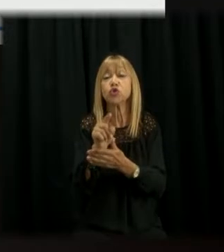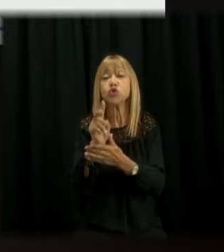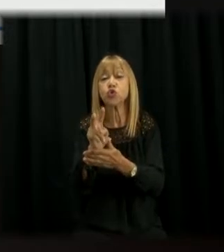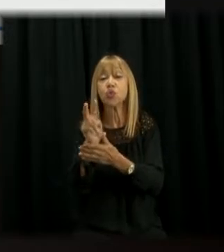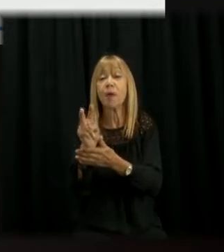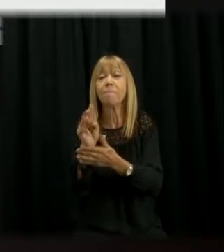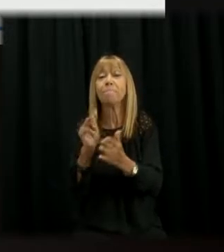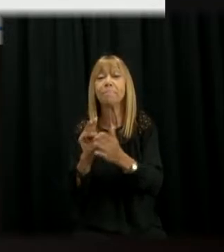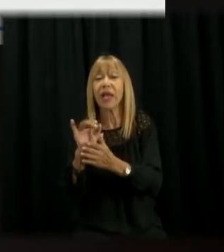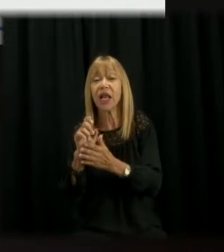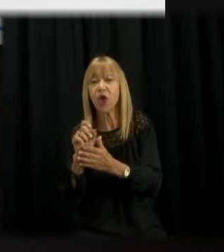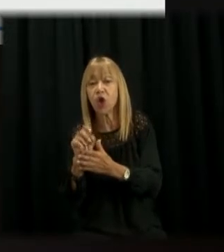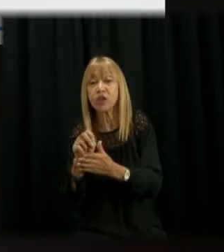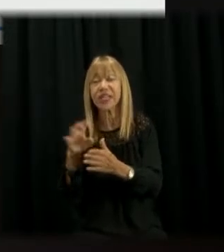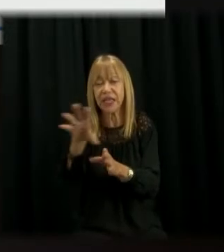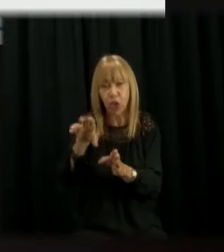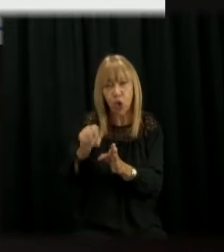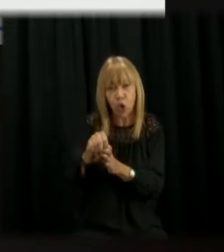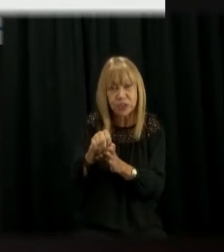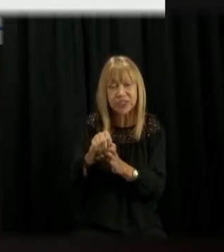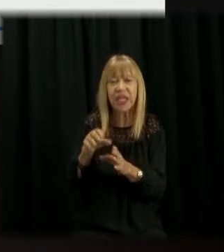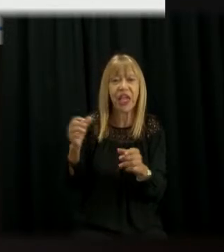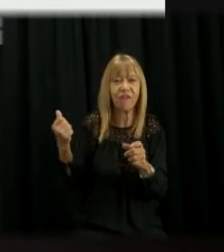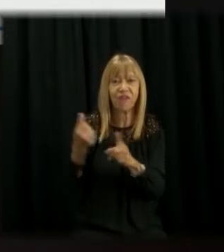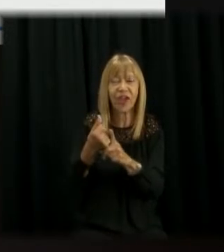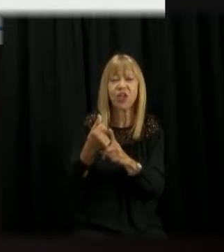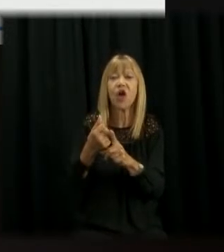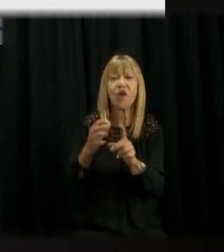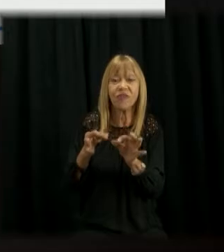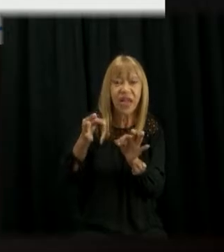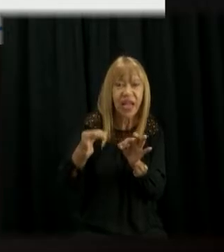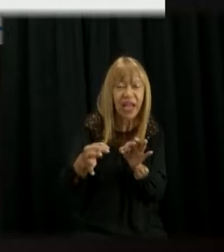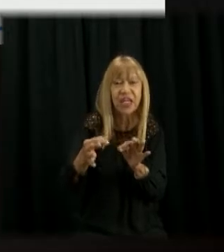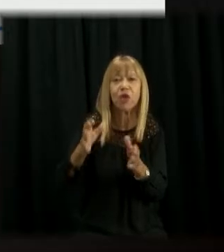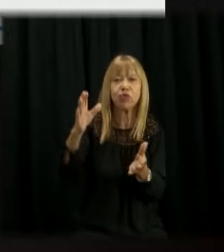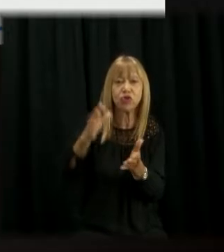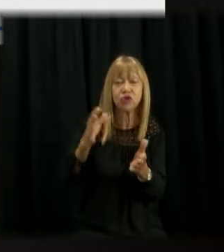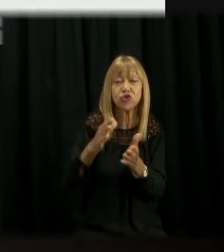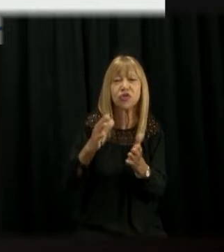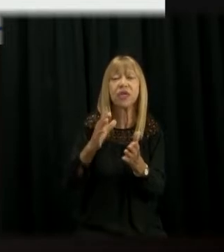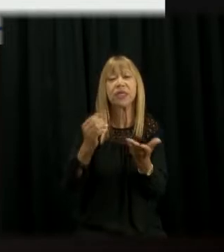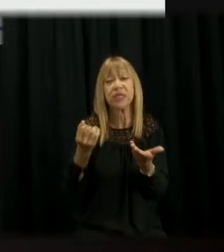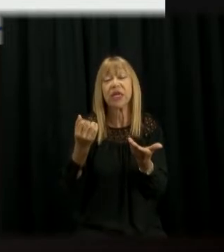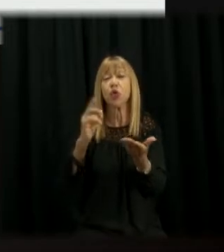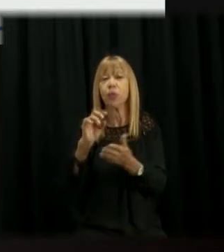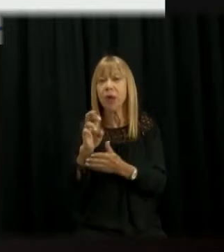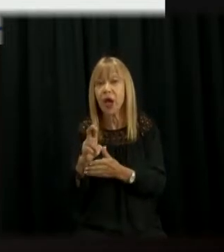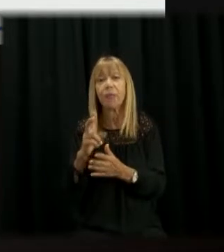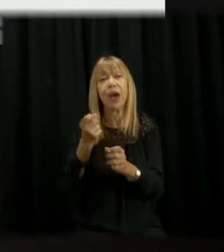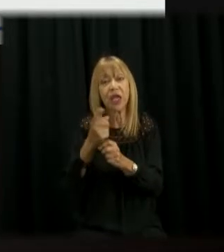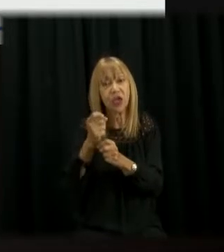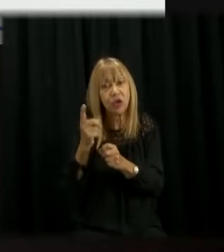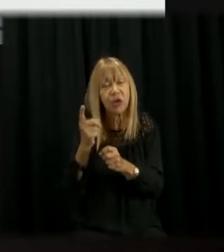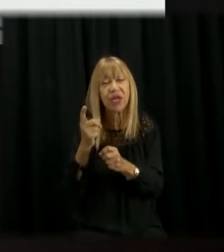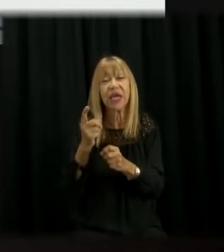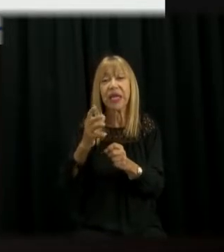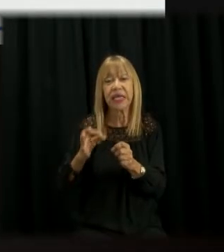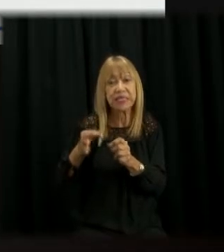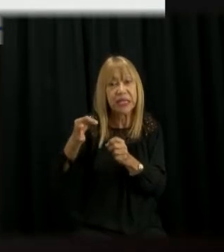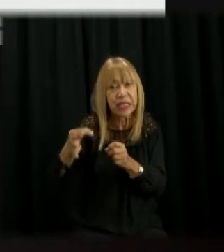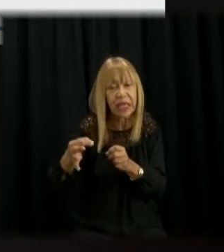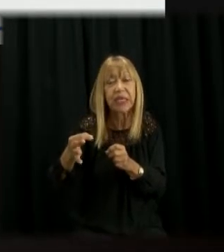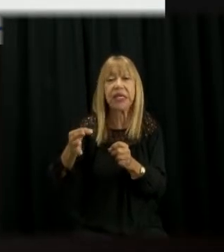son 1.222 millones, que incluye el atrasar cualquier reducción en el subsidio del ELA a la